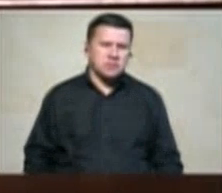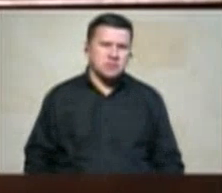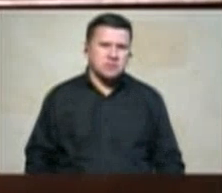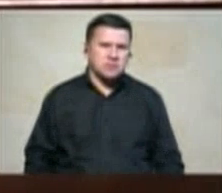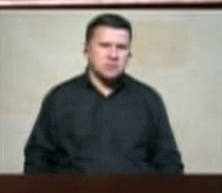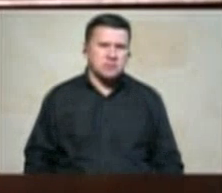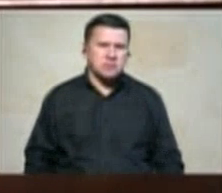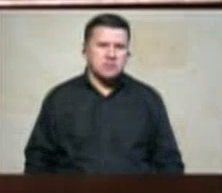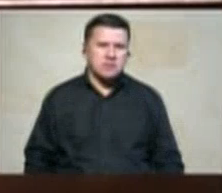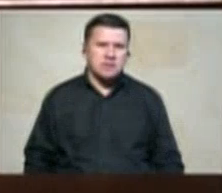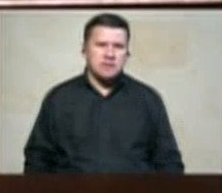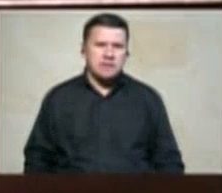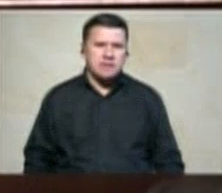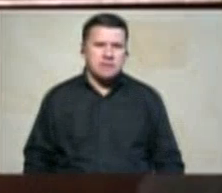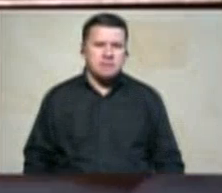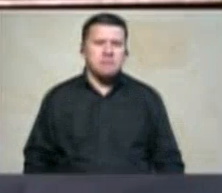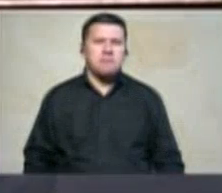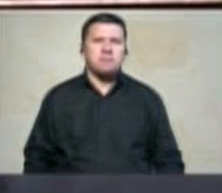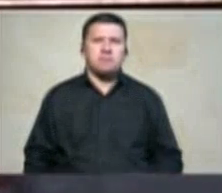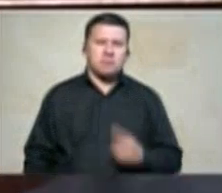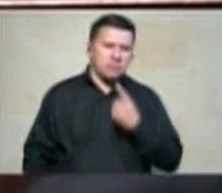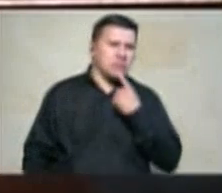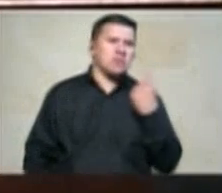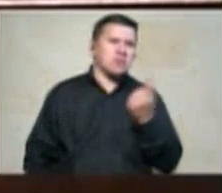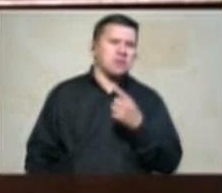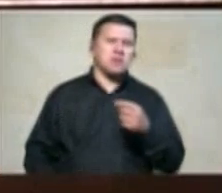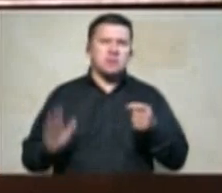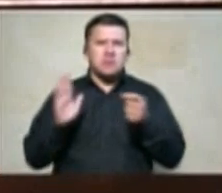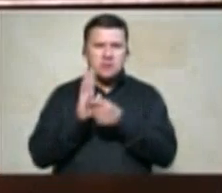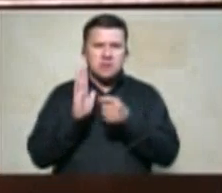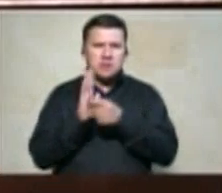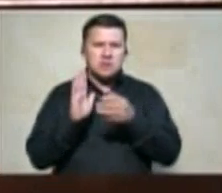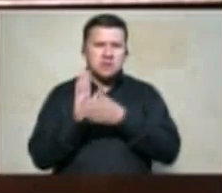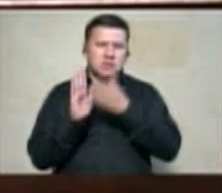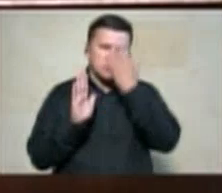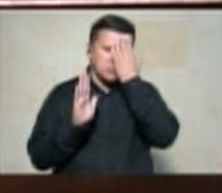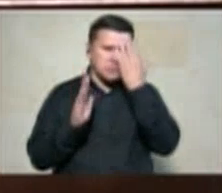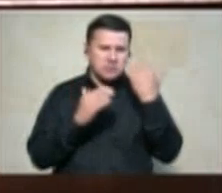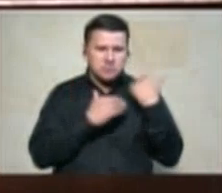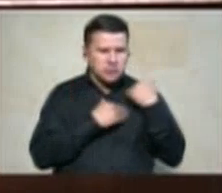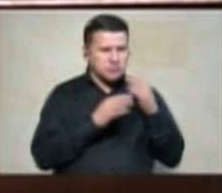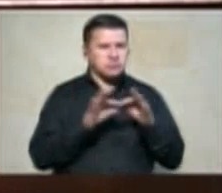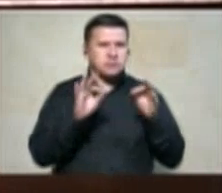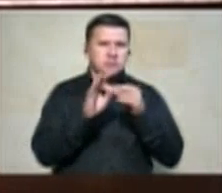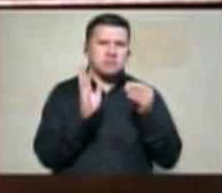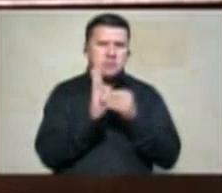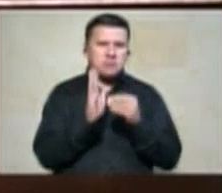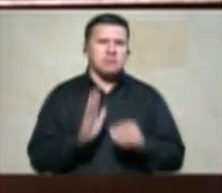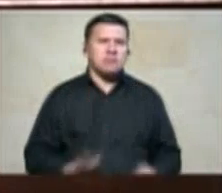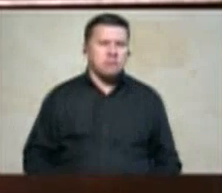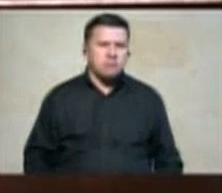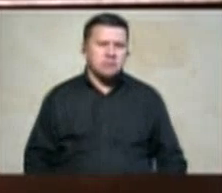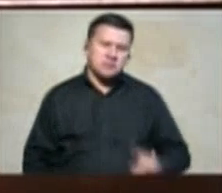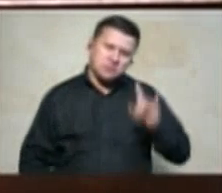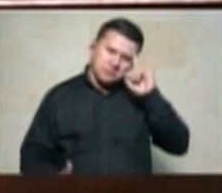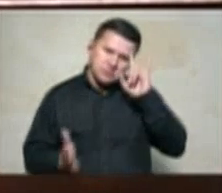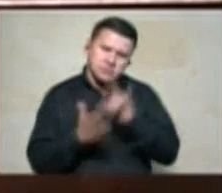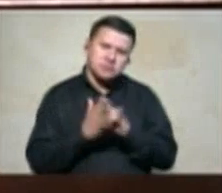por el delito de rebelión. Eso nos ha cuestionado mucho porque es con posterioridad, pero creemos que